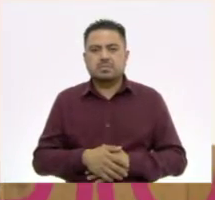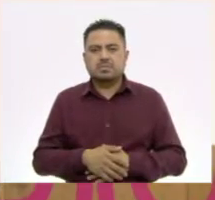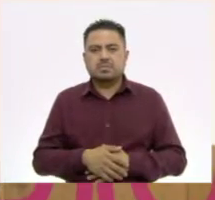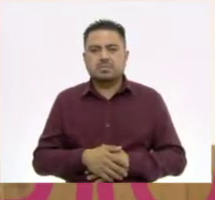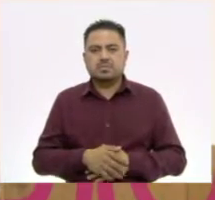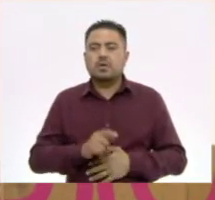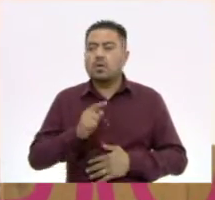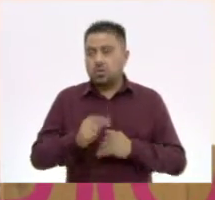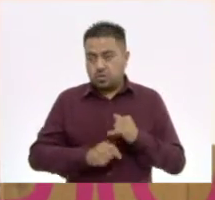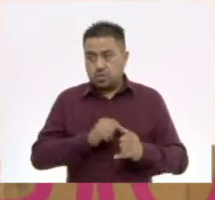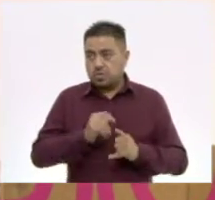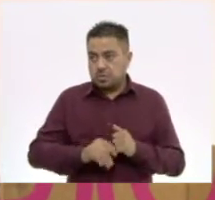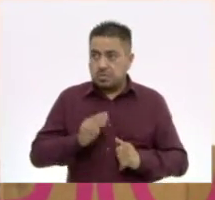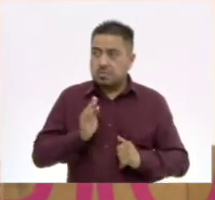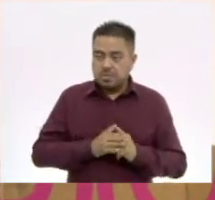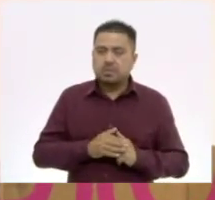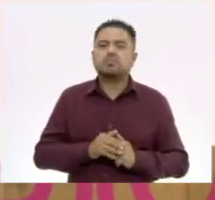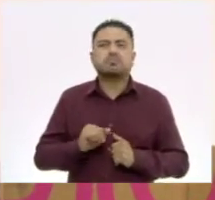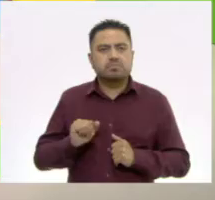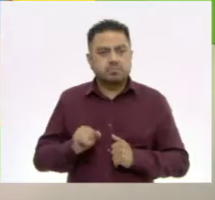una última vez